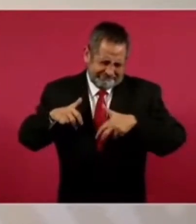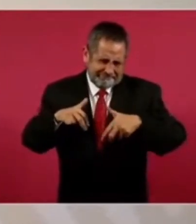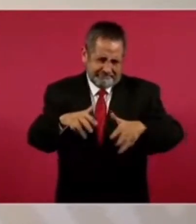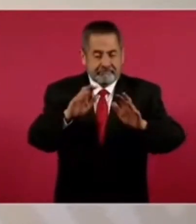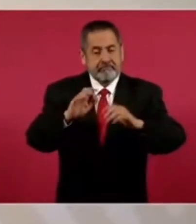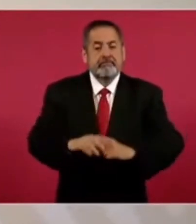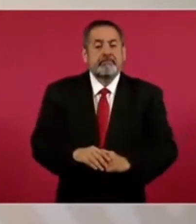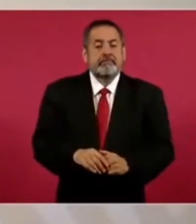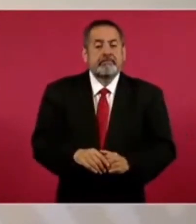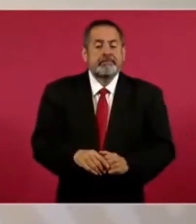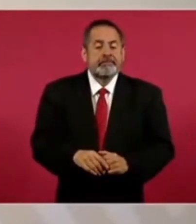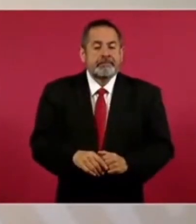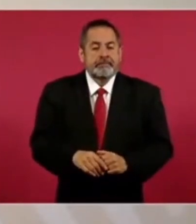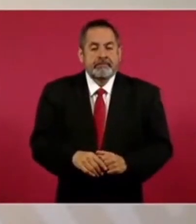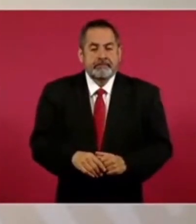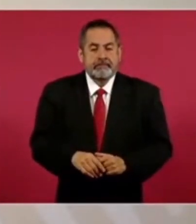lluvia.